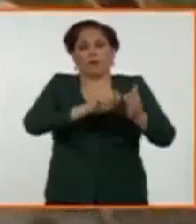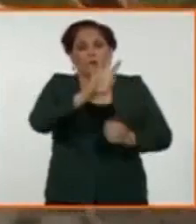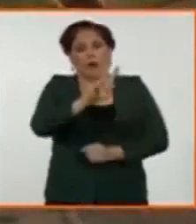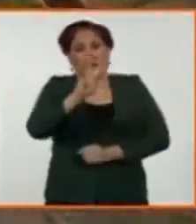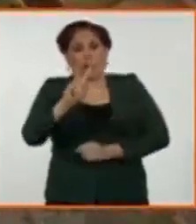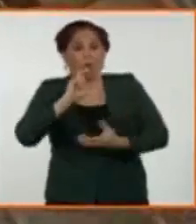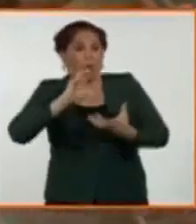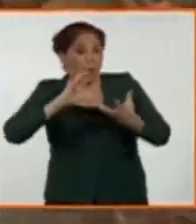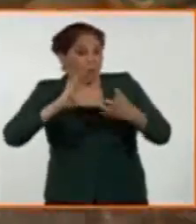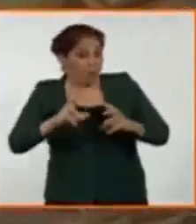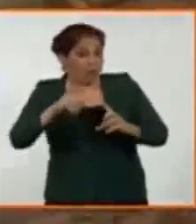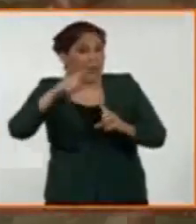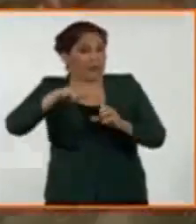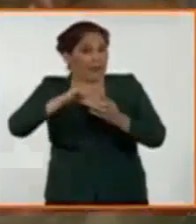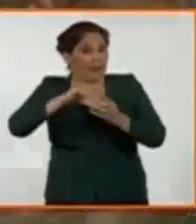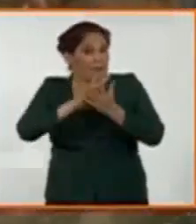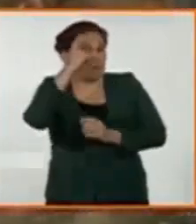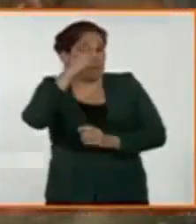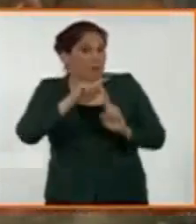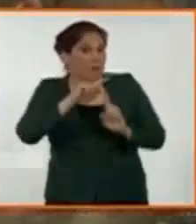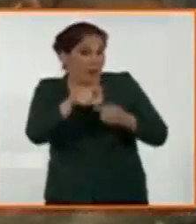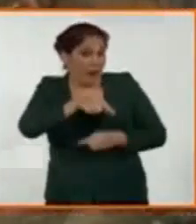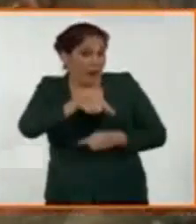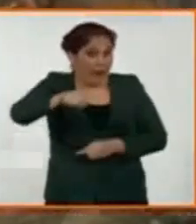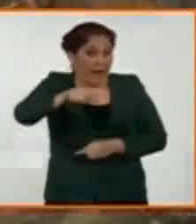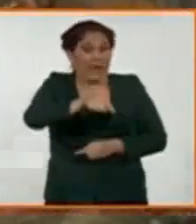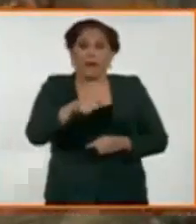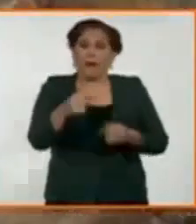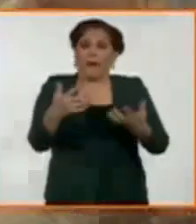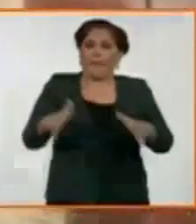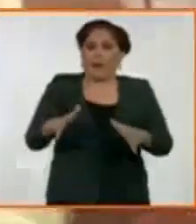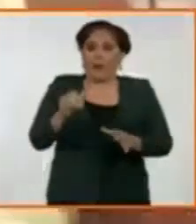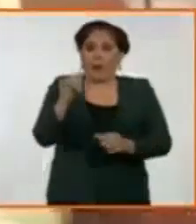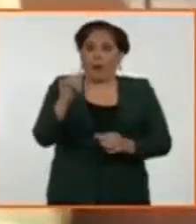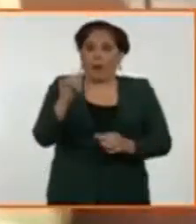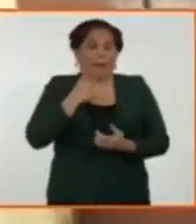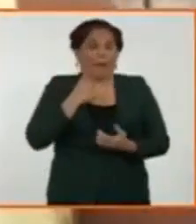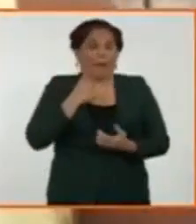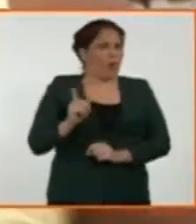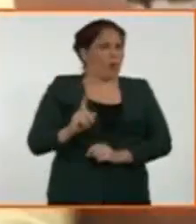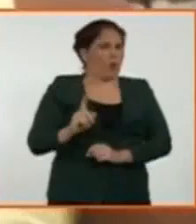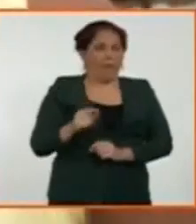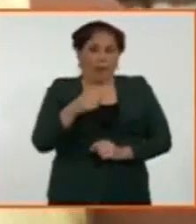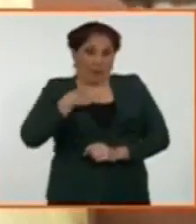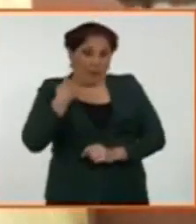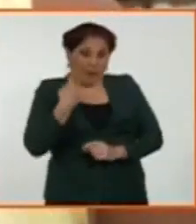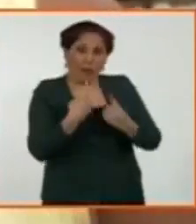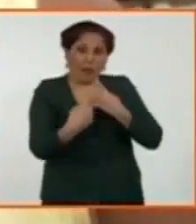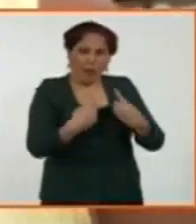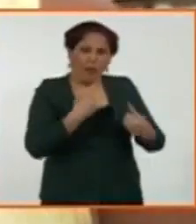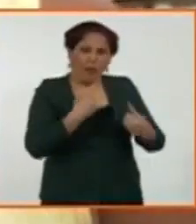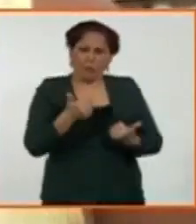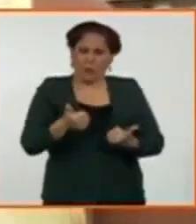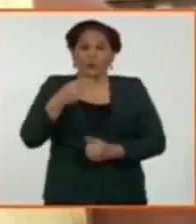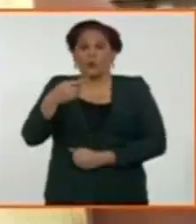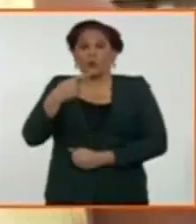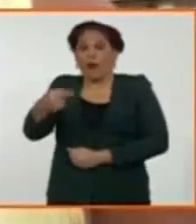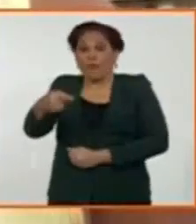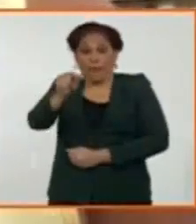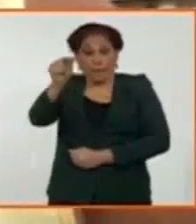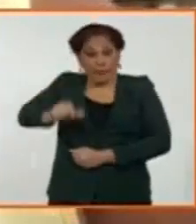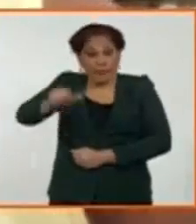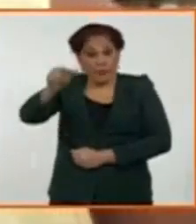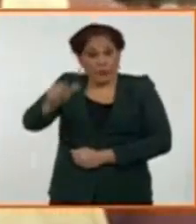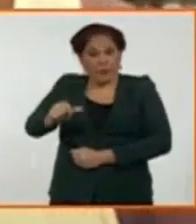vice para ella no es así le tiene miedo a hablarle a una cámara pero no a los suyos y cuando tú hablas con ellos tienen sus